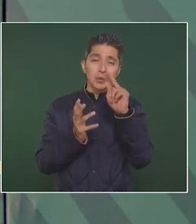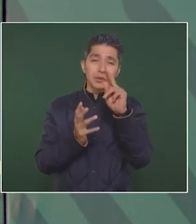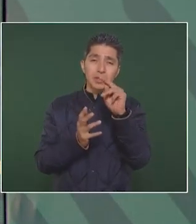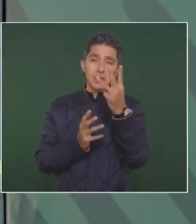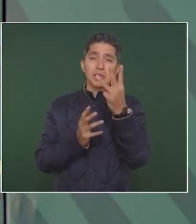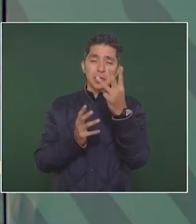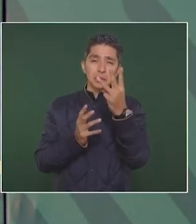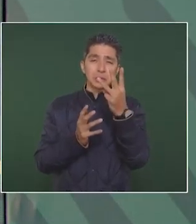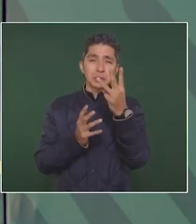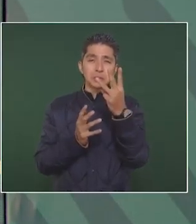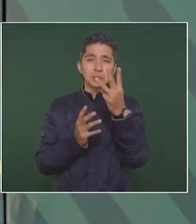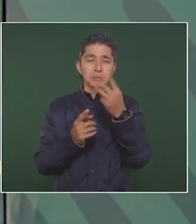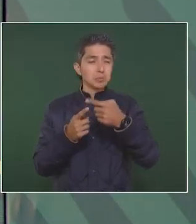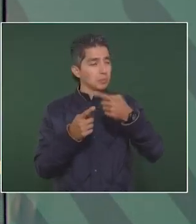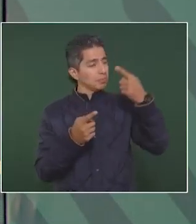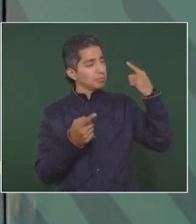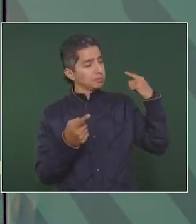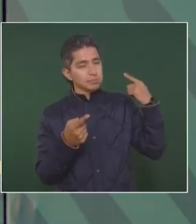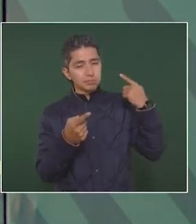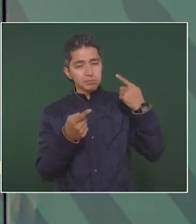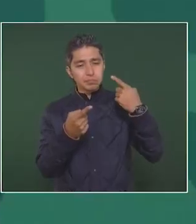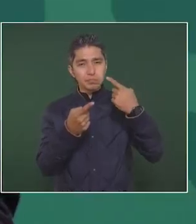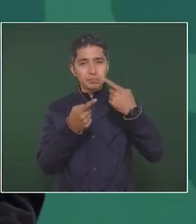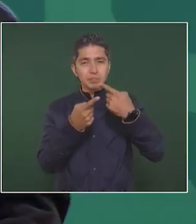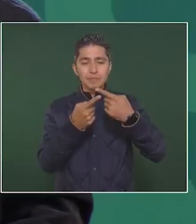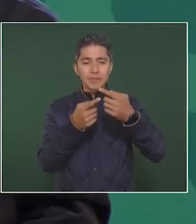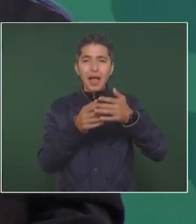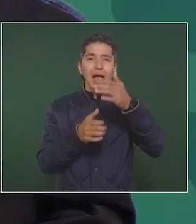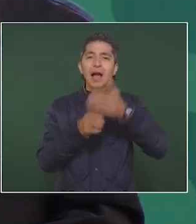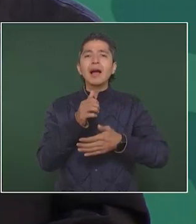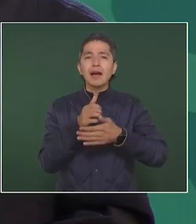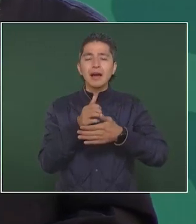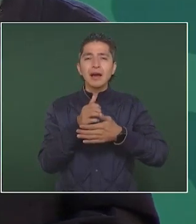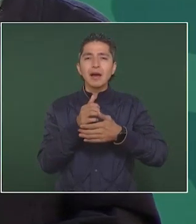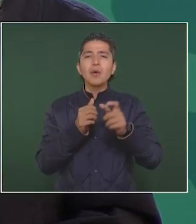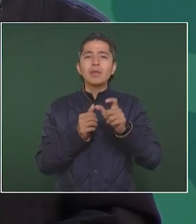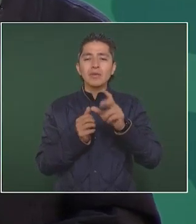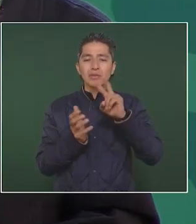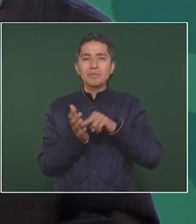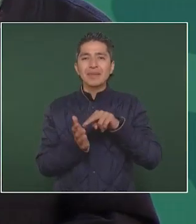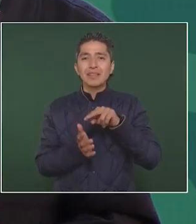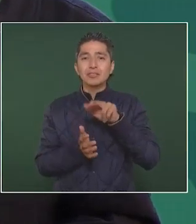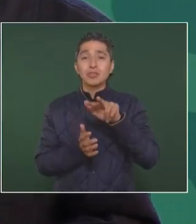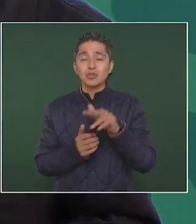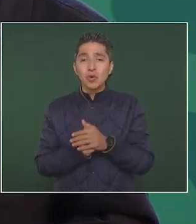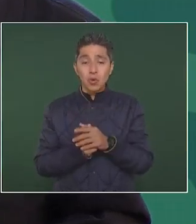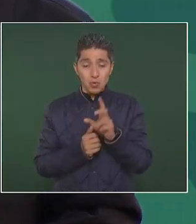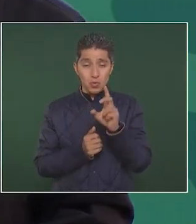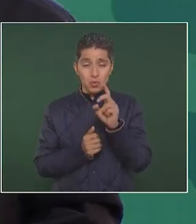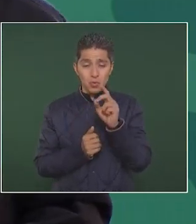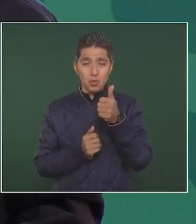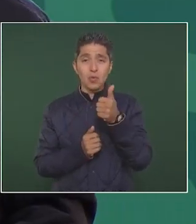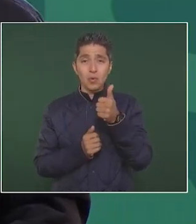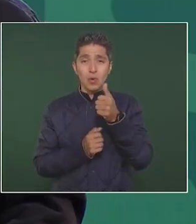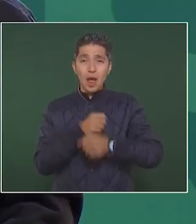1983 y concluyó en el 2018, 36 años